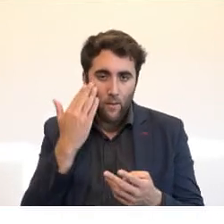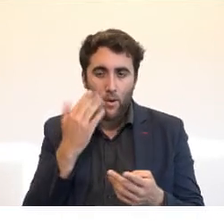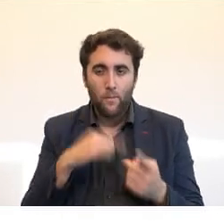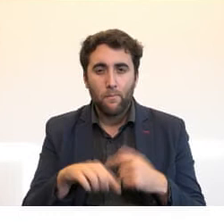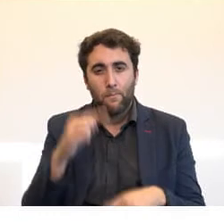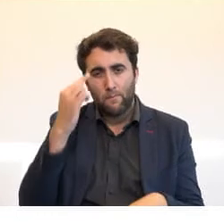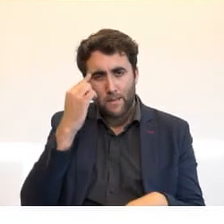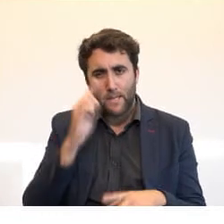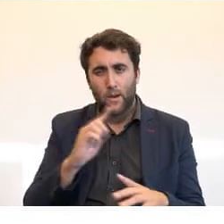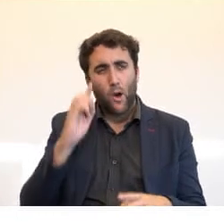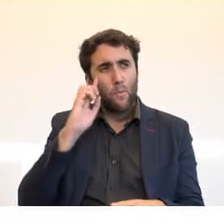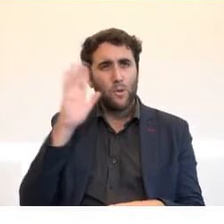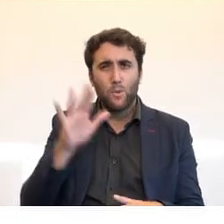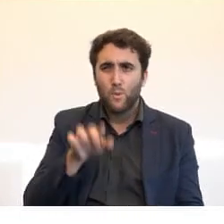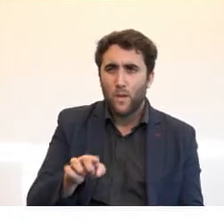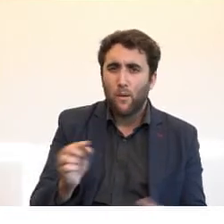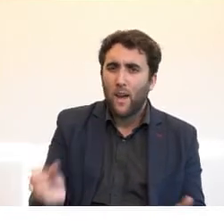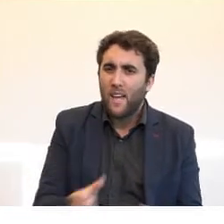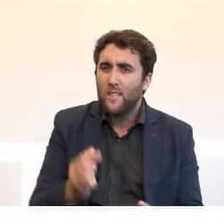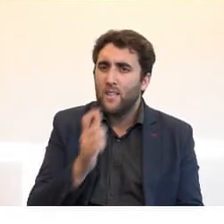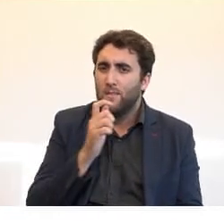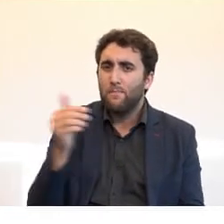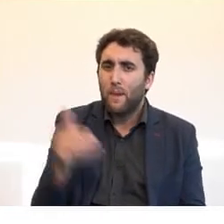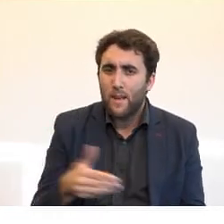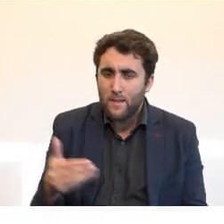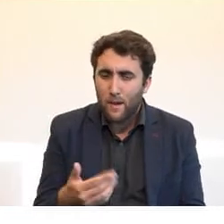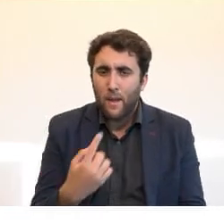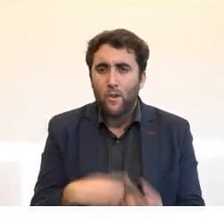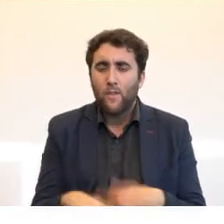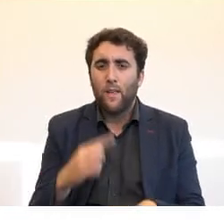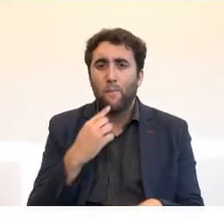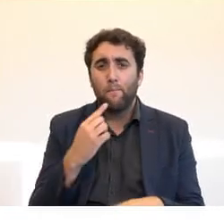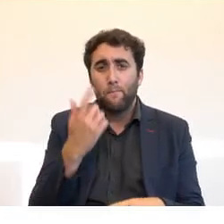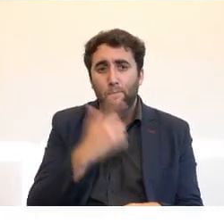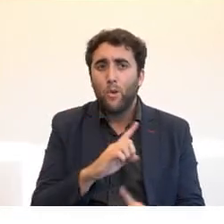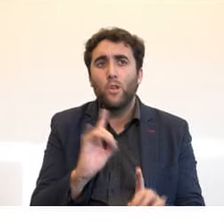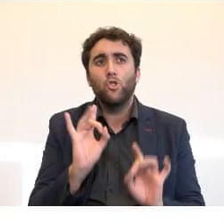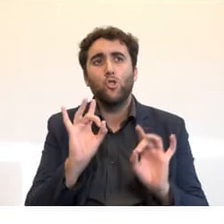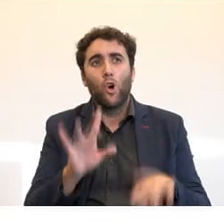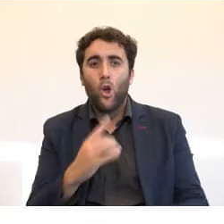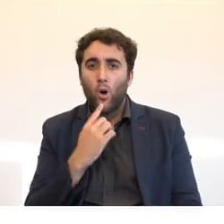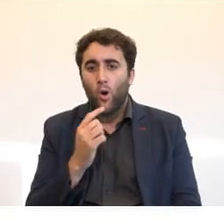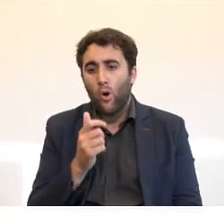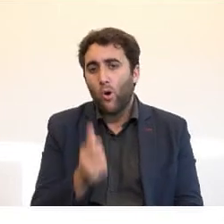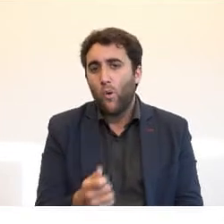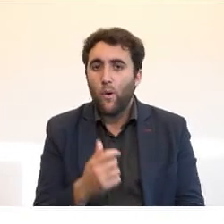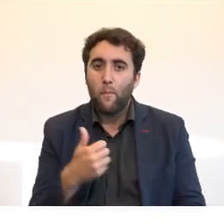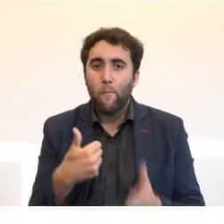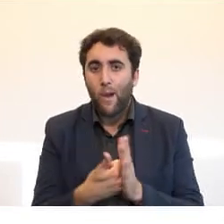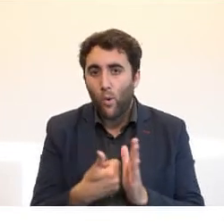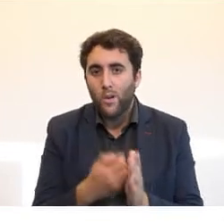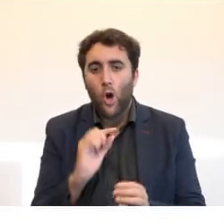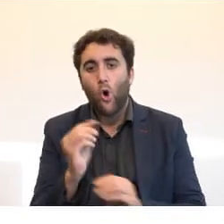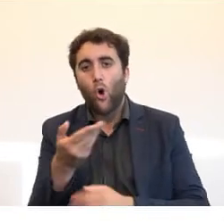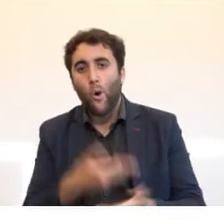veces desproporcionada de lo que significa la participación. Y a lo mejor participar no es simplemente apretar el botón de me gusta, de